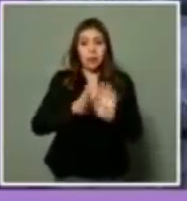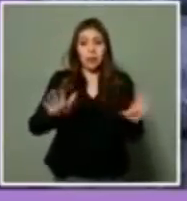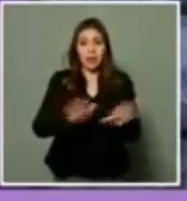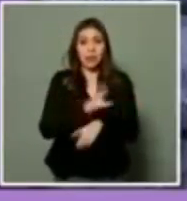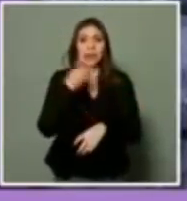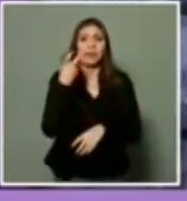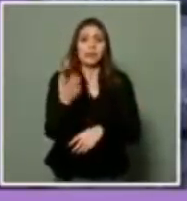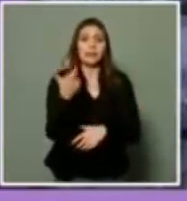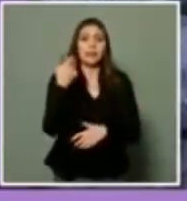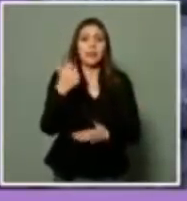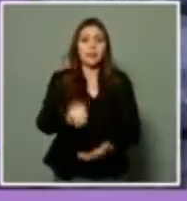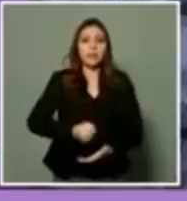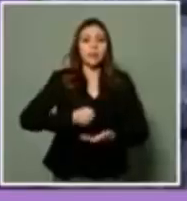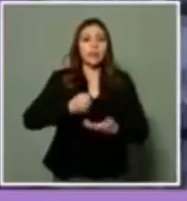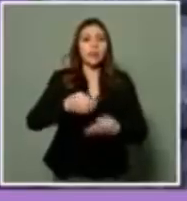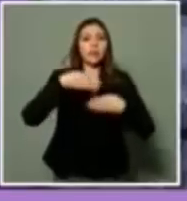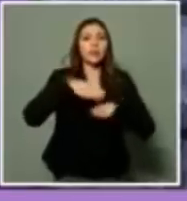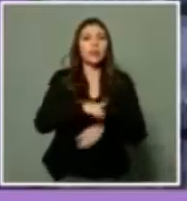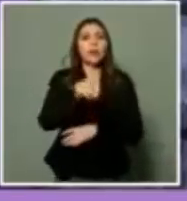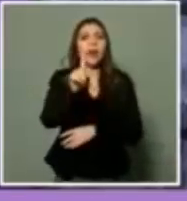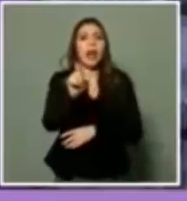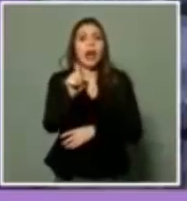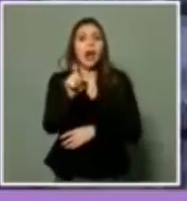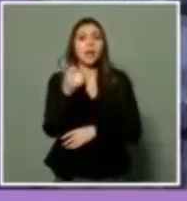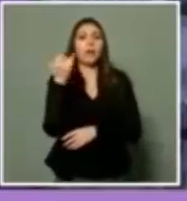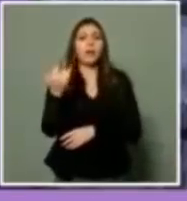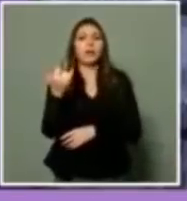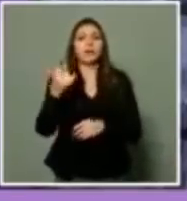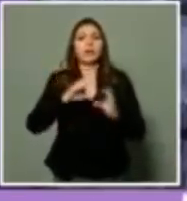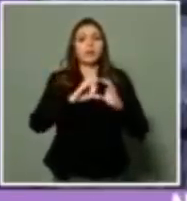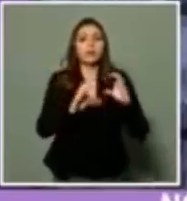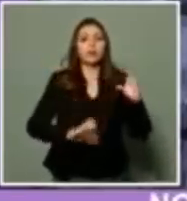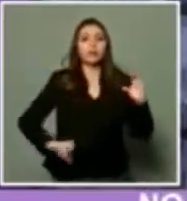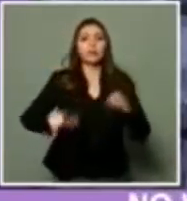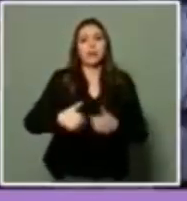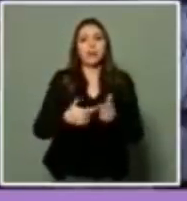lo que invertiste en materia de agua y drenaje. No sabes gobernar.